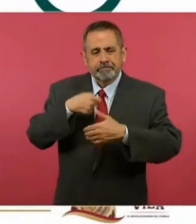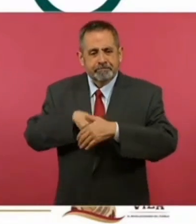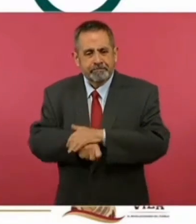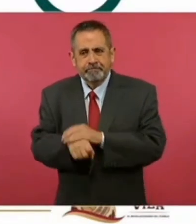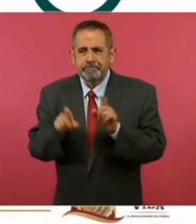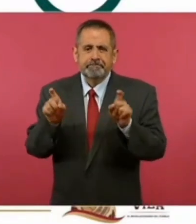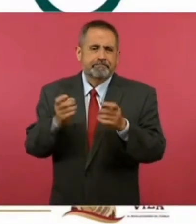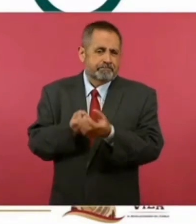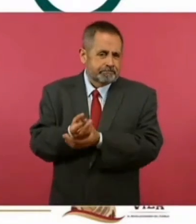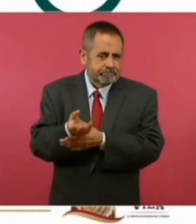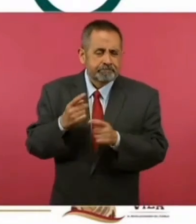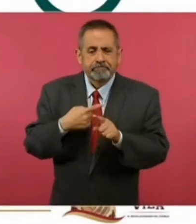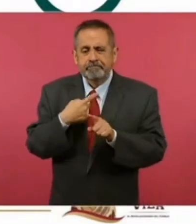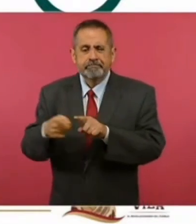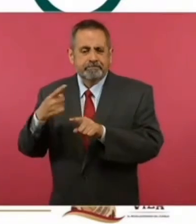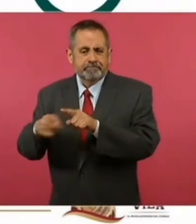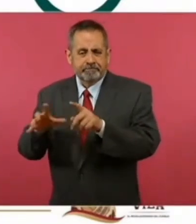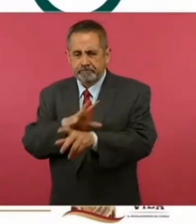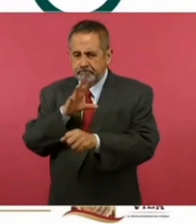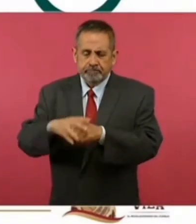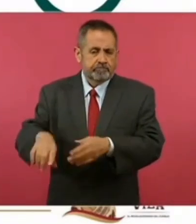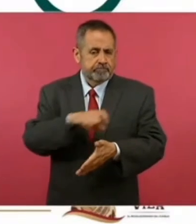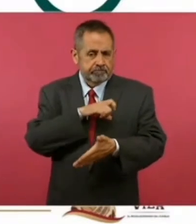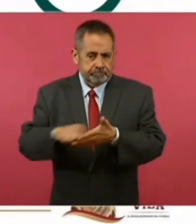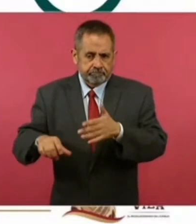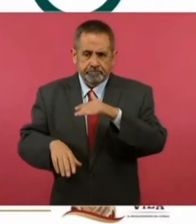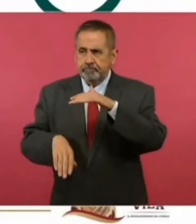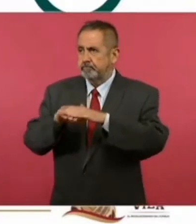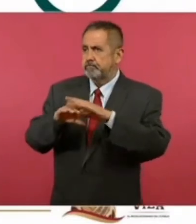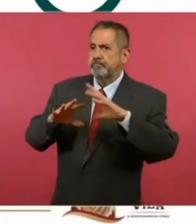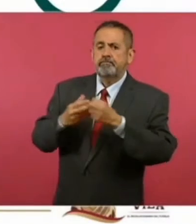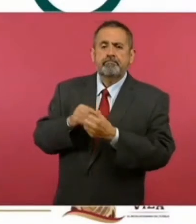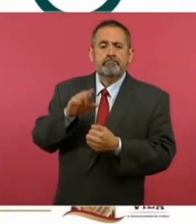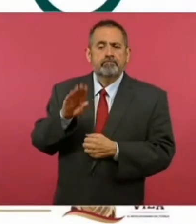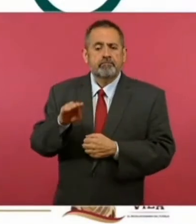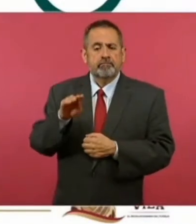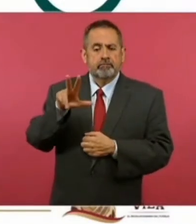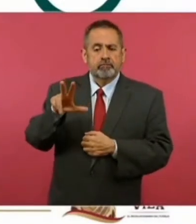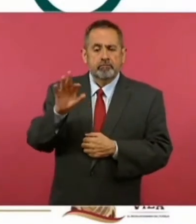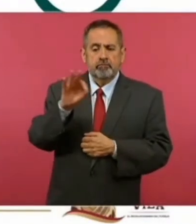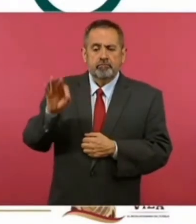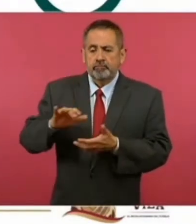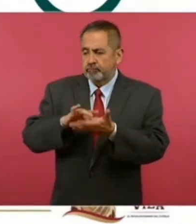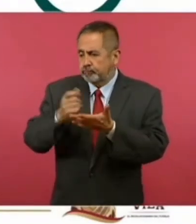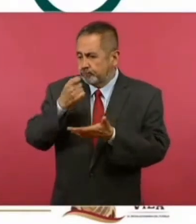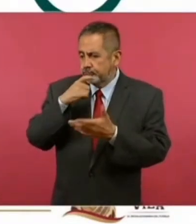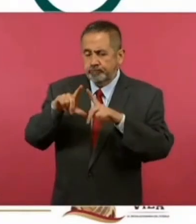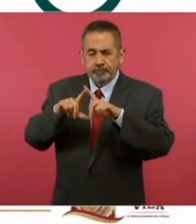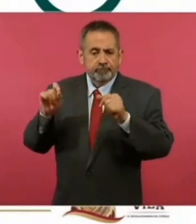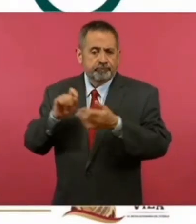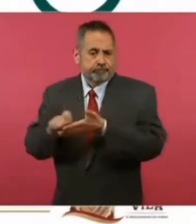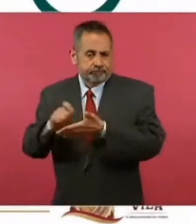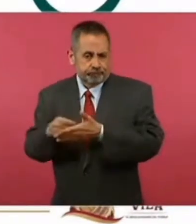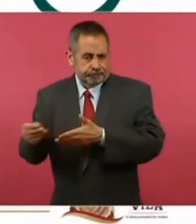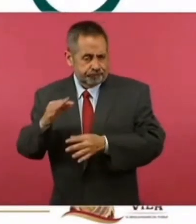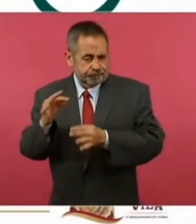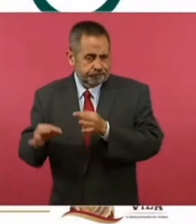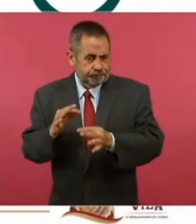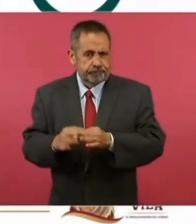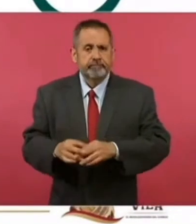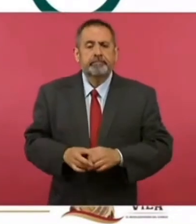traslado el abasto que reporta Colima es del 98% en recetas surtidas en el caso de Baja California